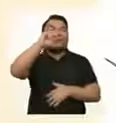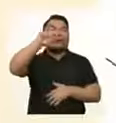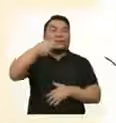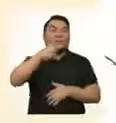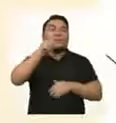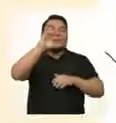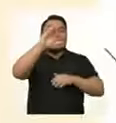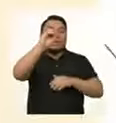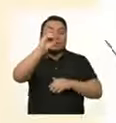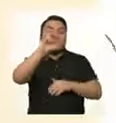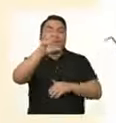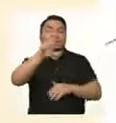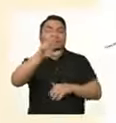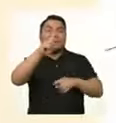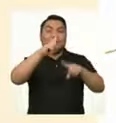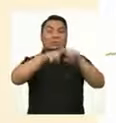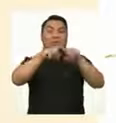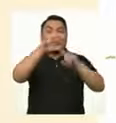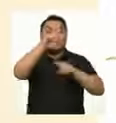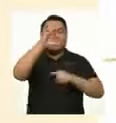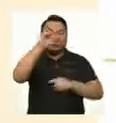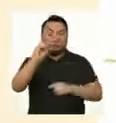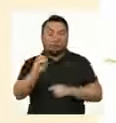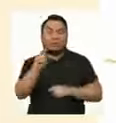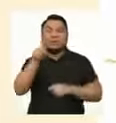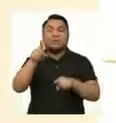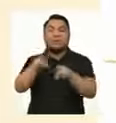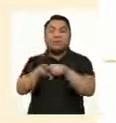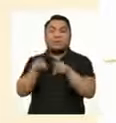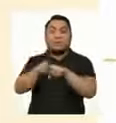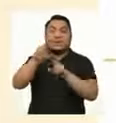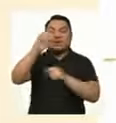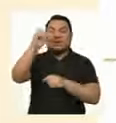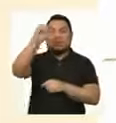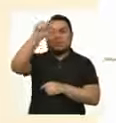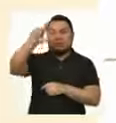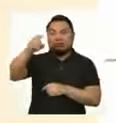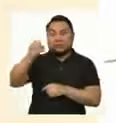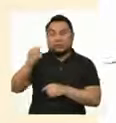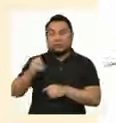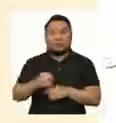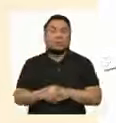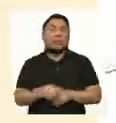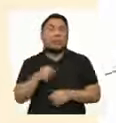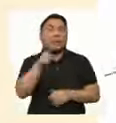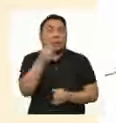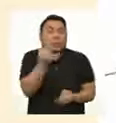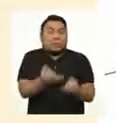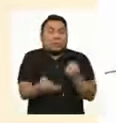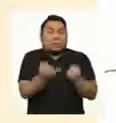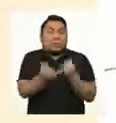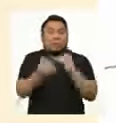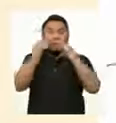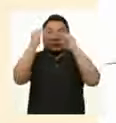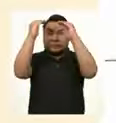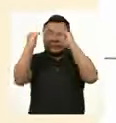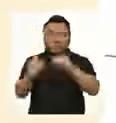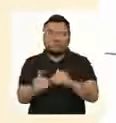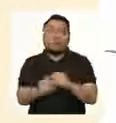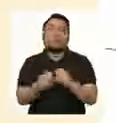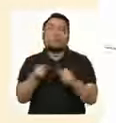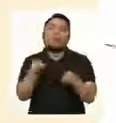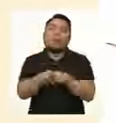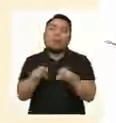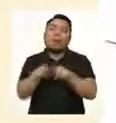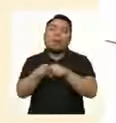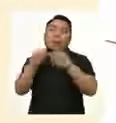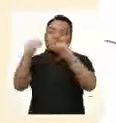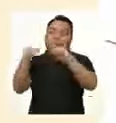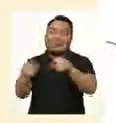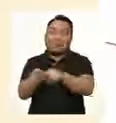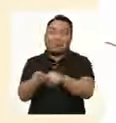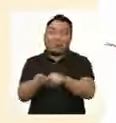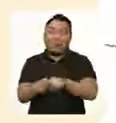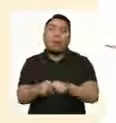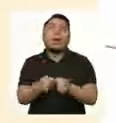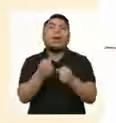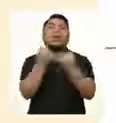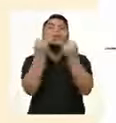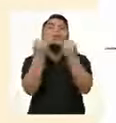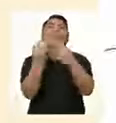por 100% es igual a 3%. Esta última operación se repite. Y